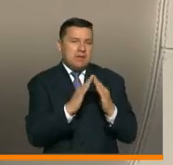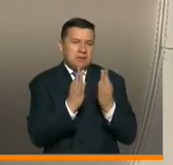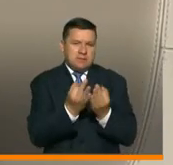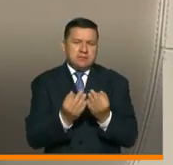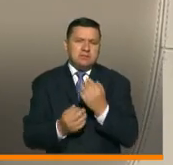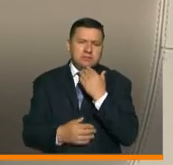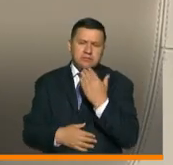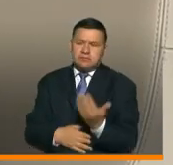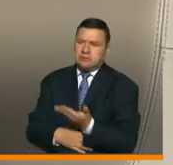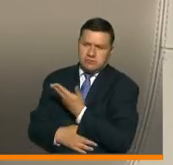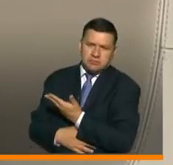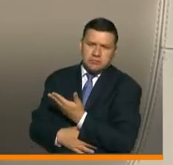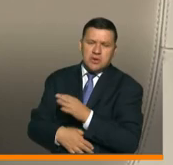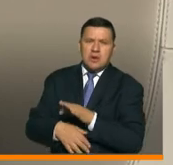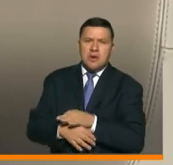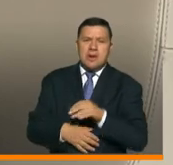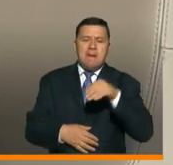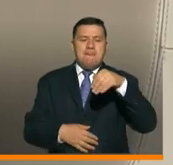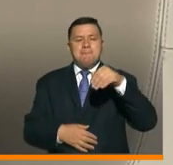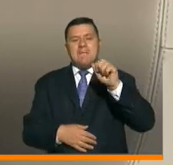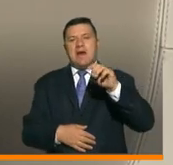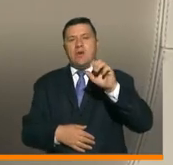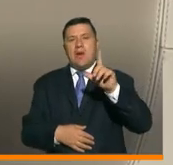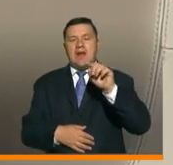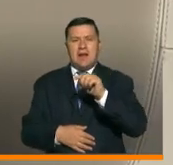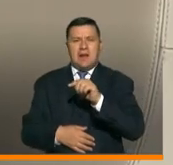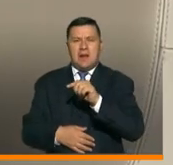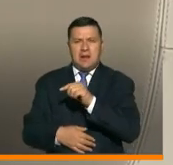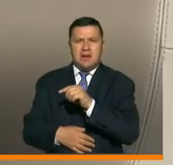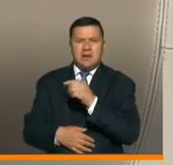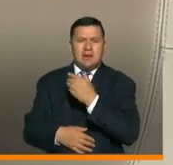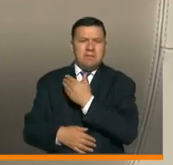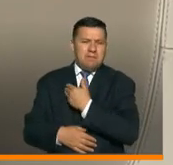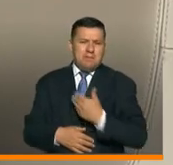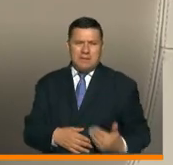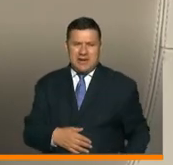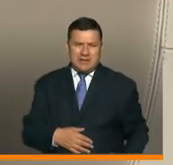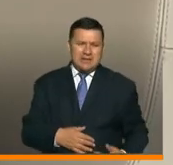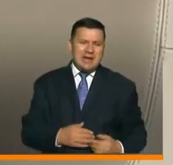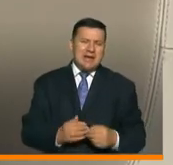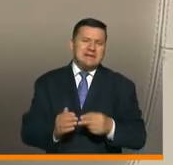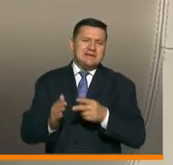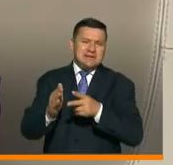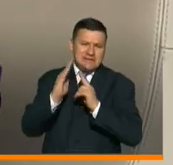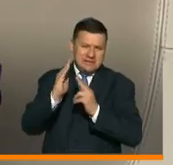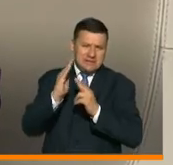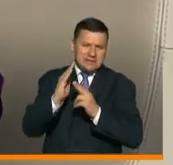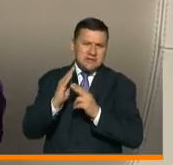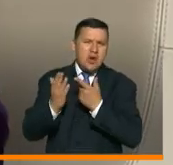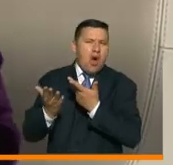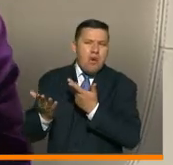aquí le doy la palabra al doctor Manuel, presidente del ICETEX, para que nos cuente el alcance que ha tenido el Fondo Solidario.